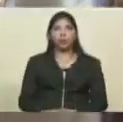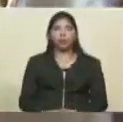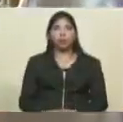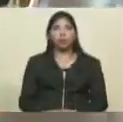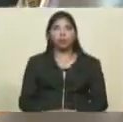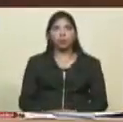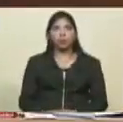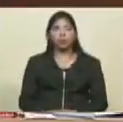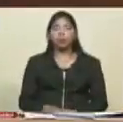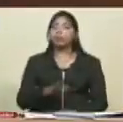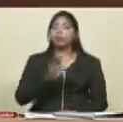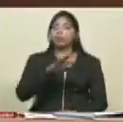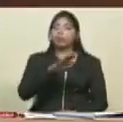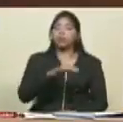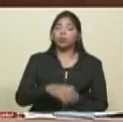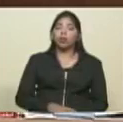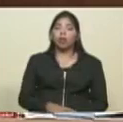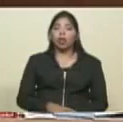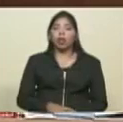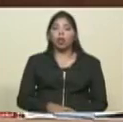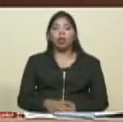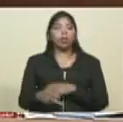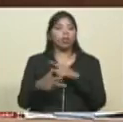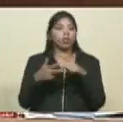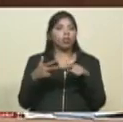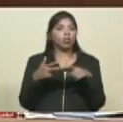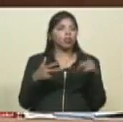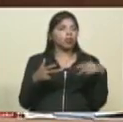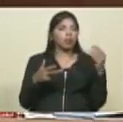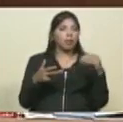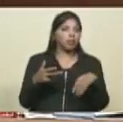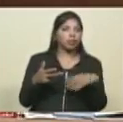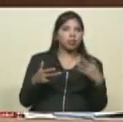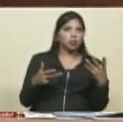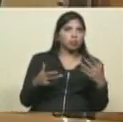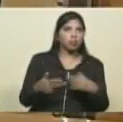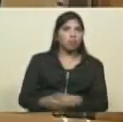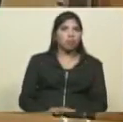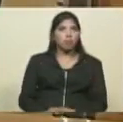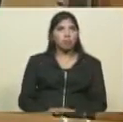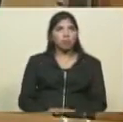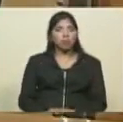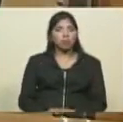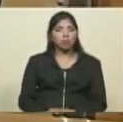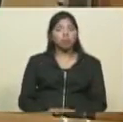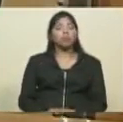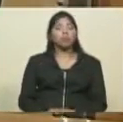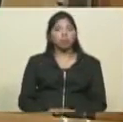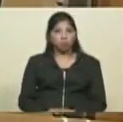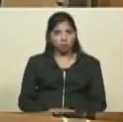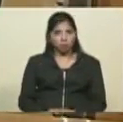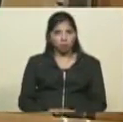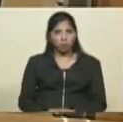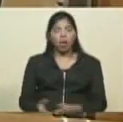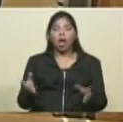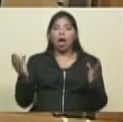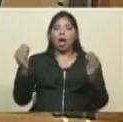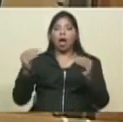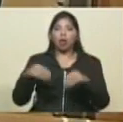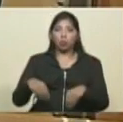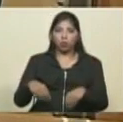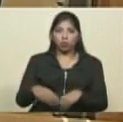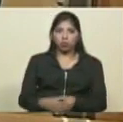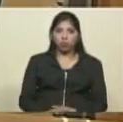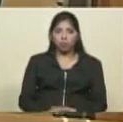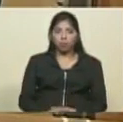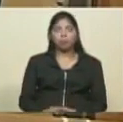Ciudadano secretario, sírvase informar el punto siguiente del orden del día. Acuerdo constituyente para expresar el pesar ante el